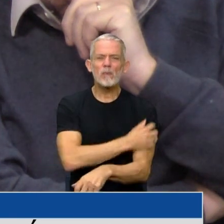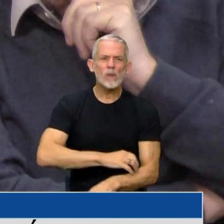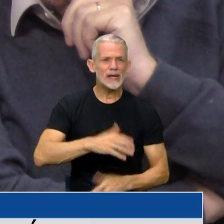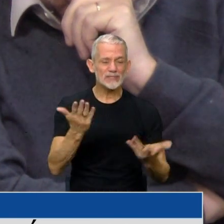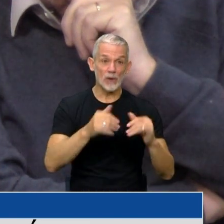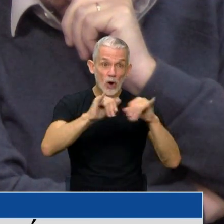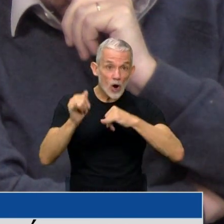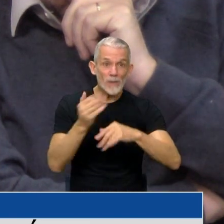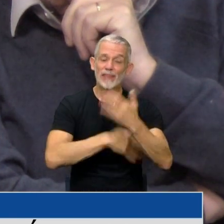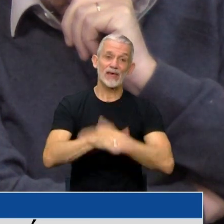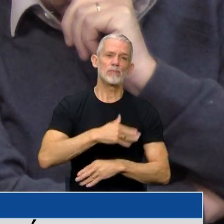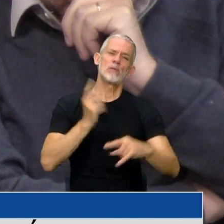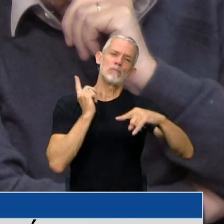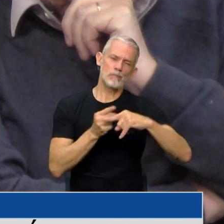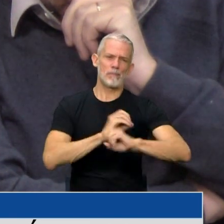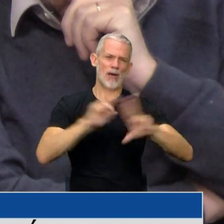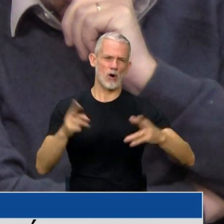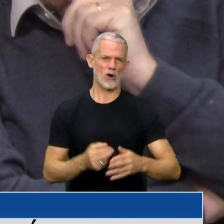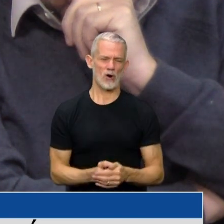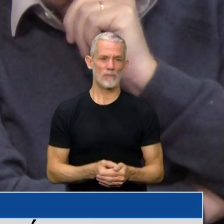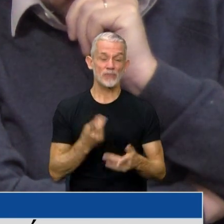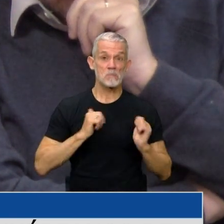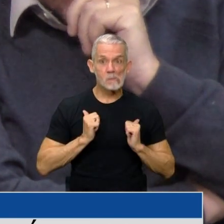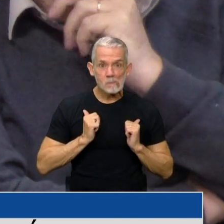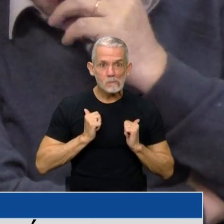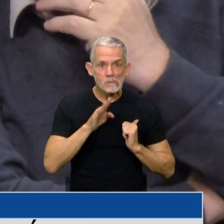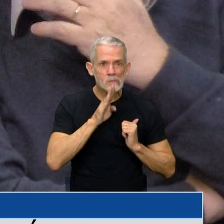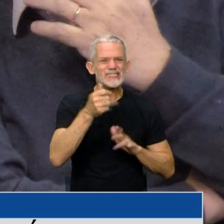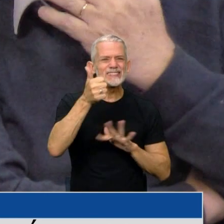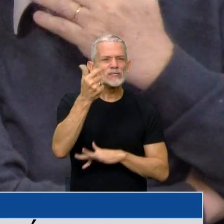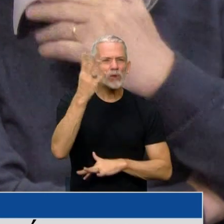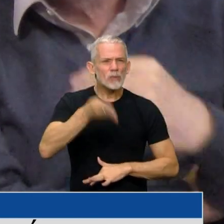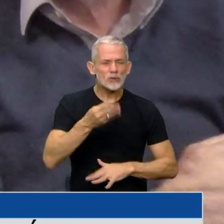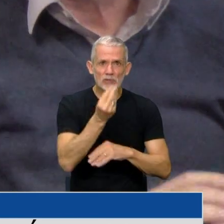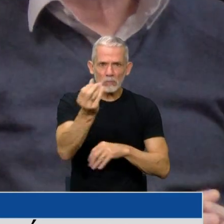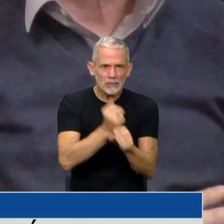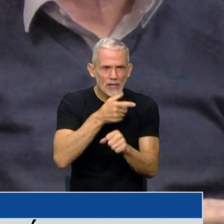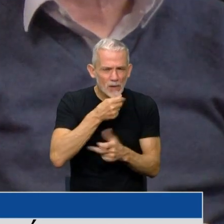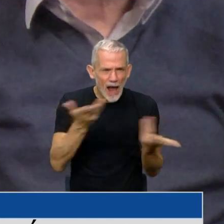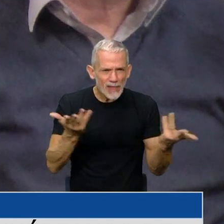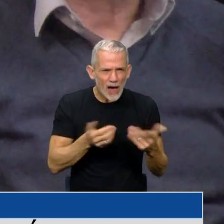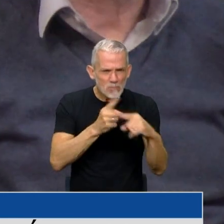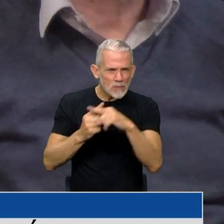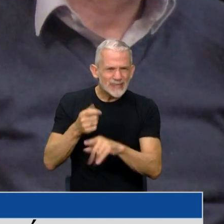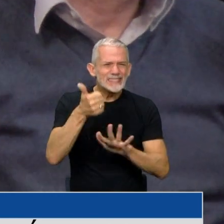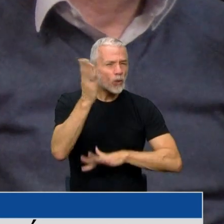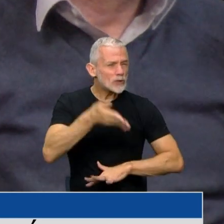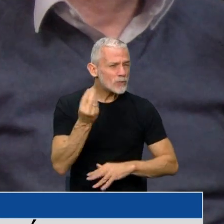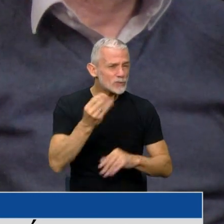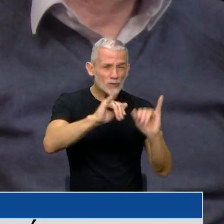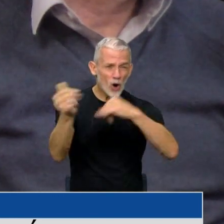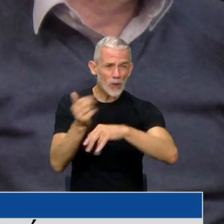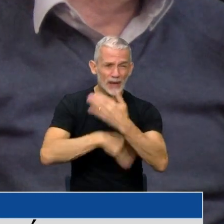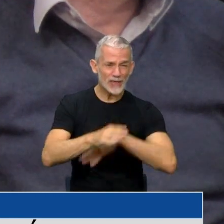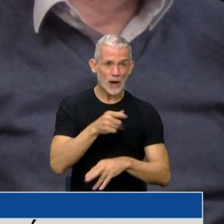estructural, pero los jóvenes con discapacidad más. La tasa de inactividad es del 64%. El cálculo que hicimos del universo de